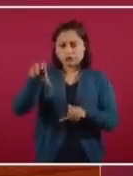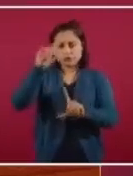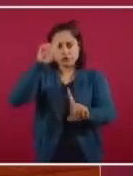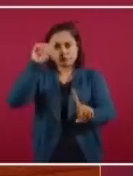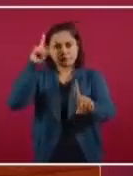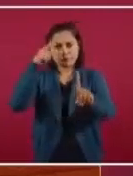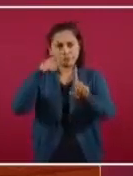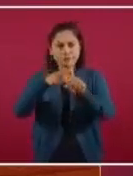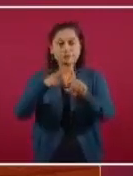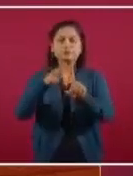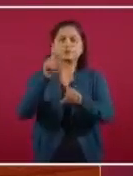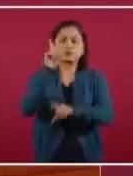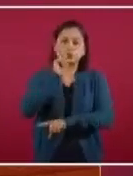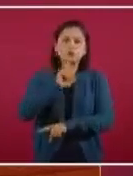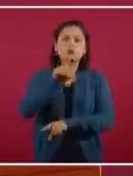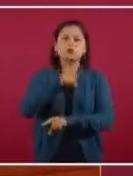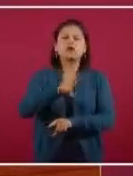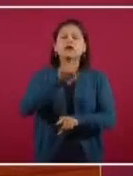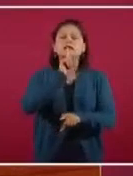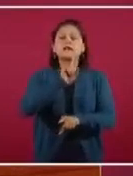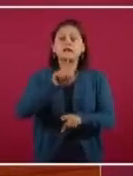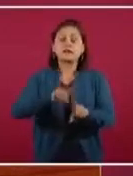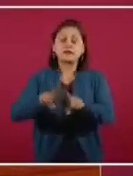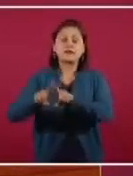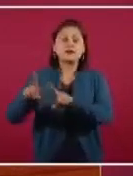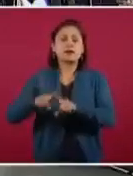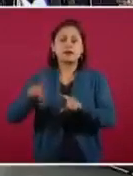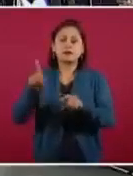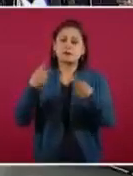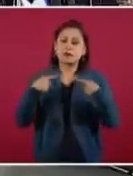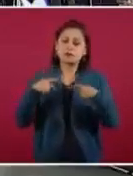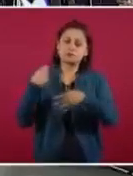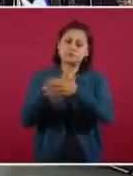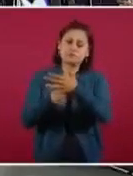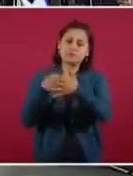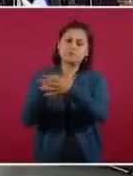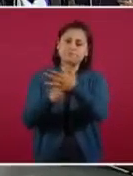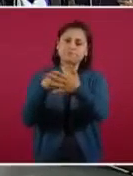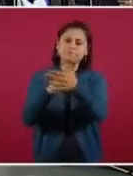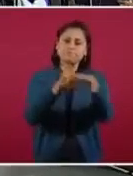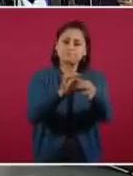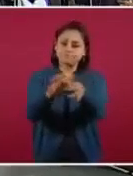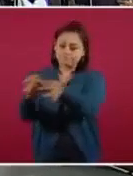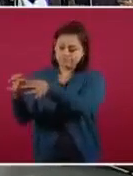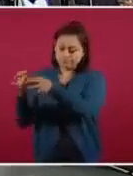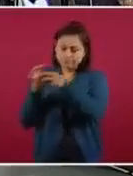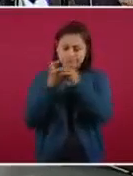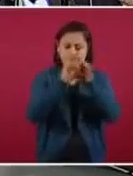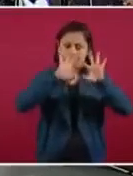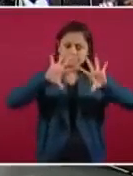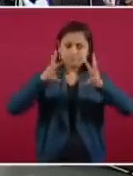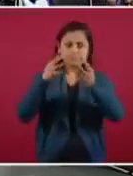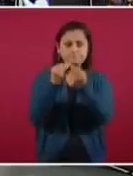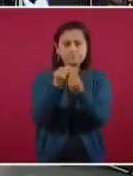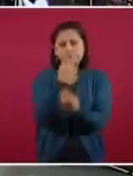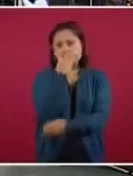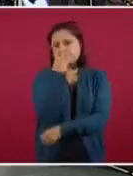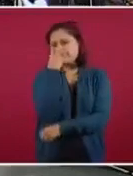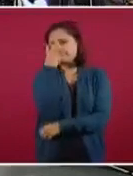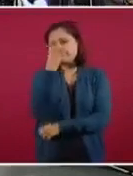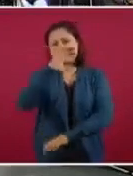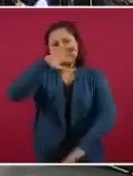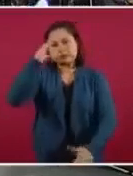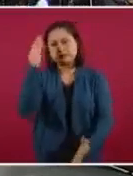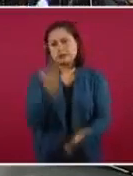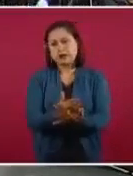medios de comunicación, articulistas, activistas, entre muchas otras, para decir al unísono